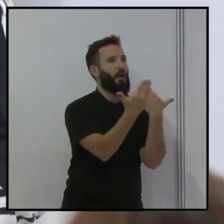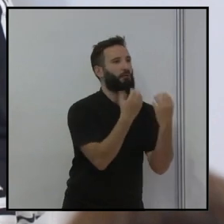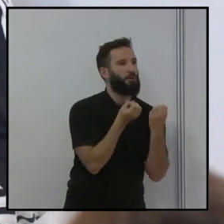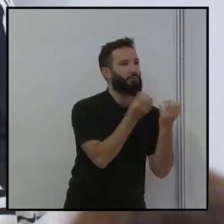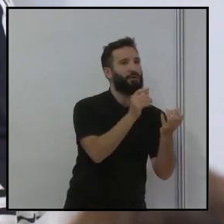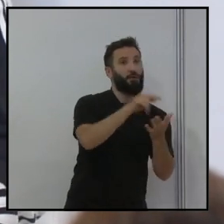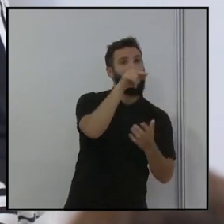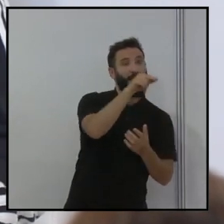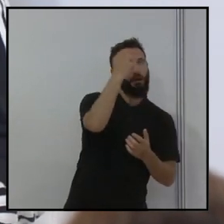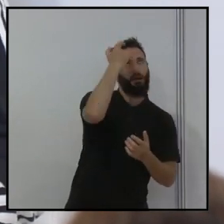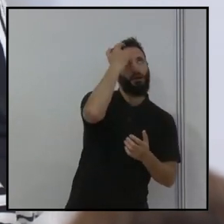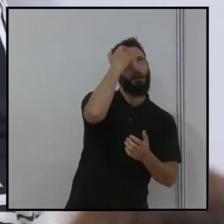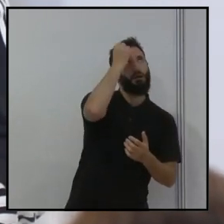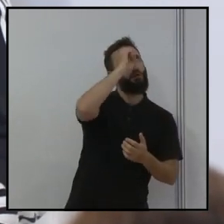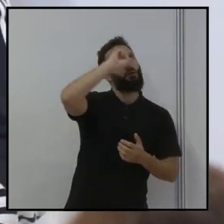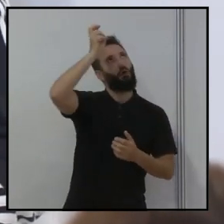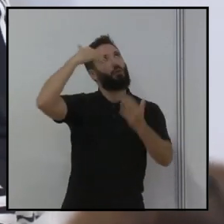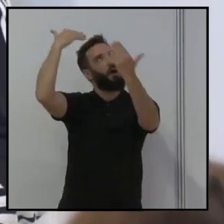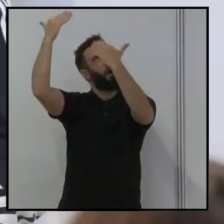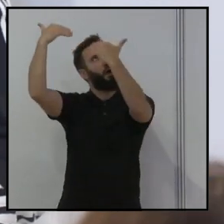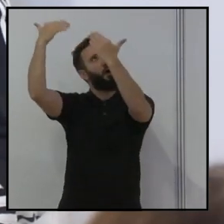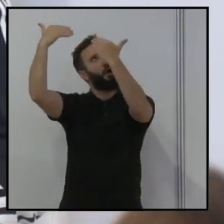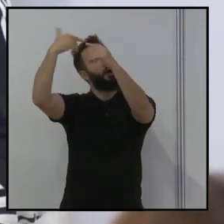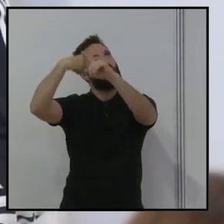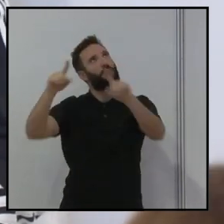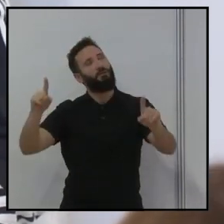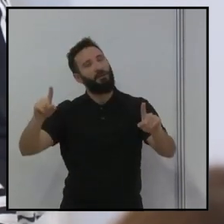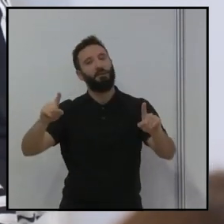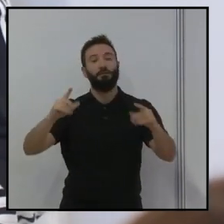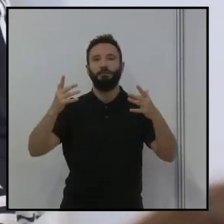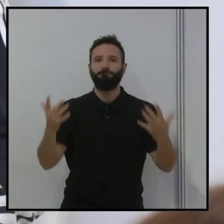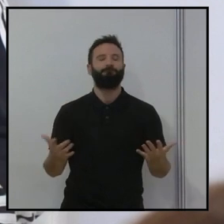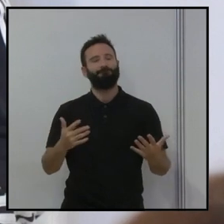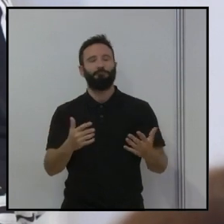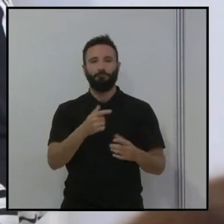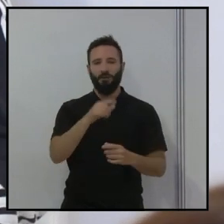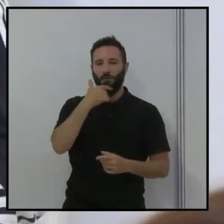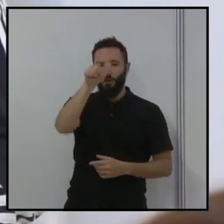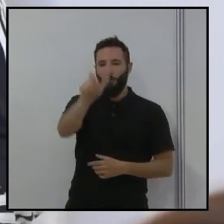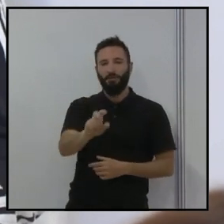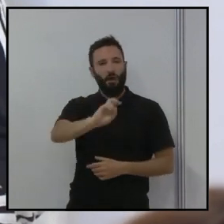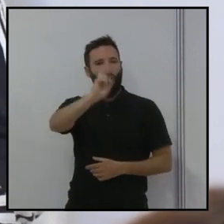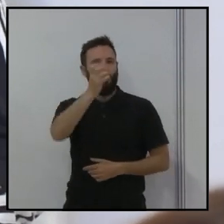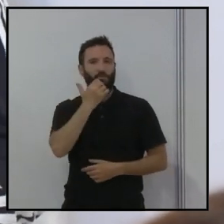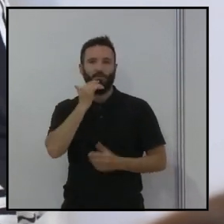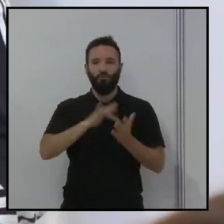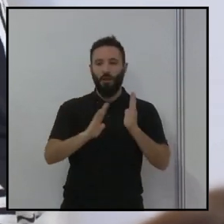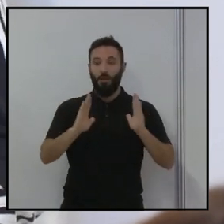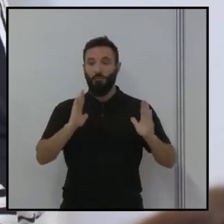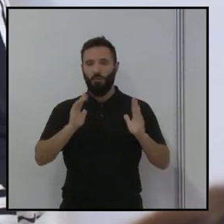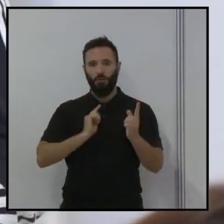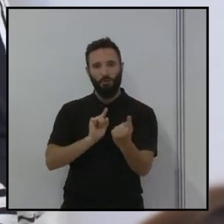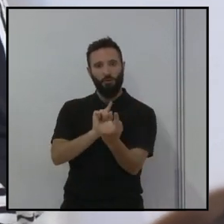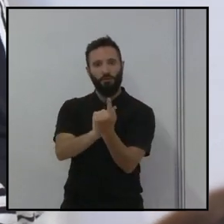él está teniendo telepáticamente otra conversación paralela a lo que se le está diciendo. No es lo mismo alguien que de repente ya está en un punto en el que si te acercas coge